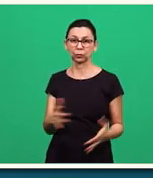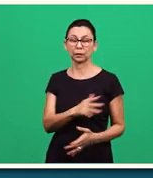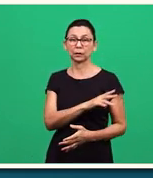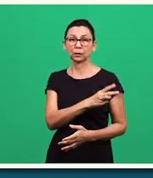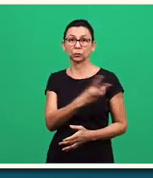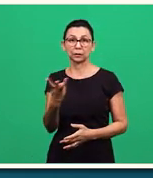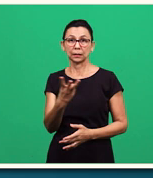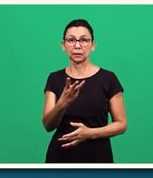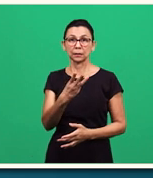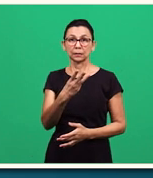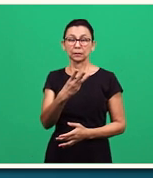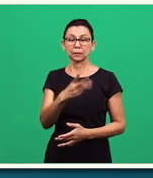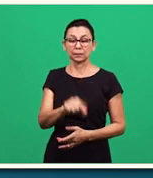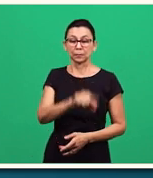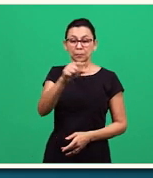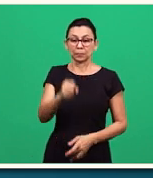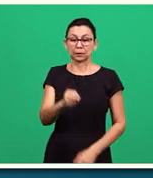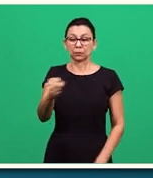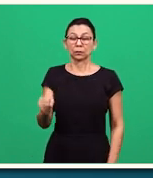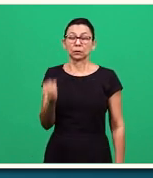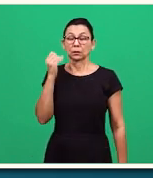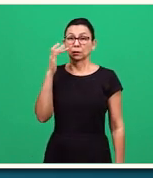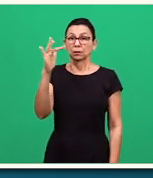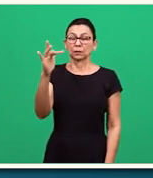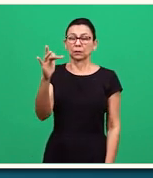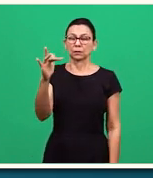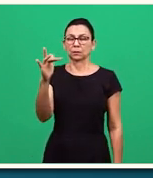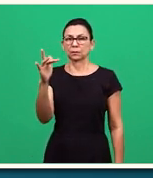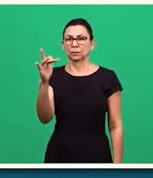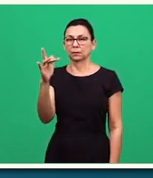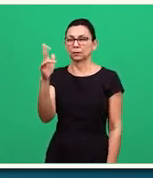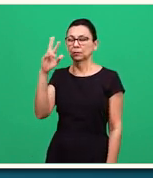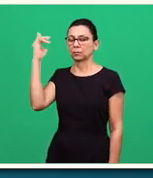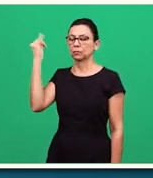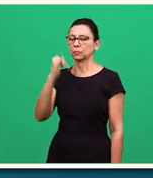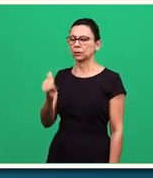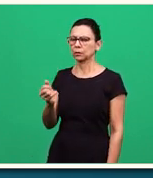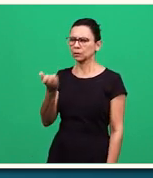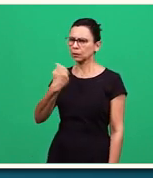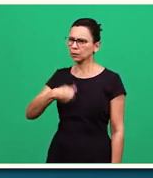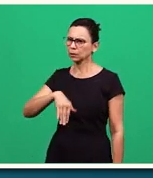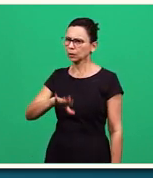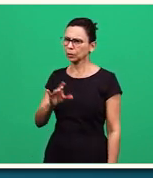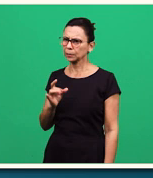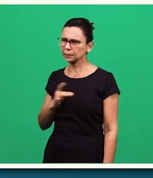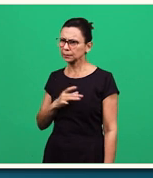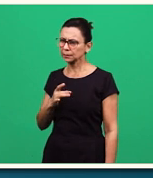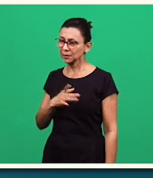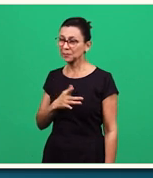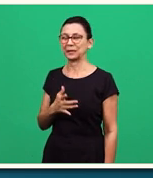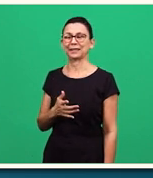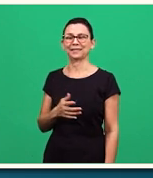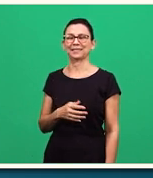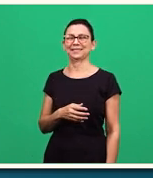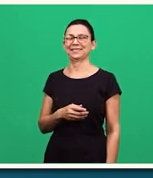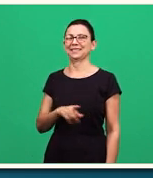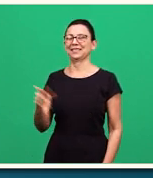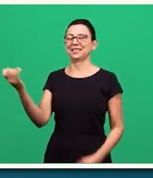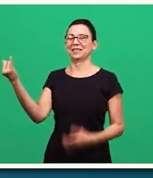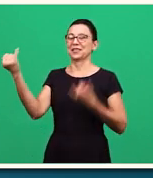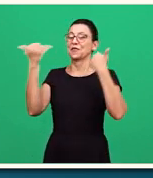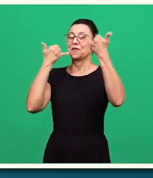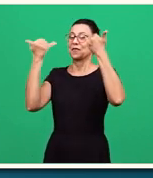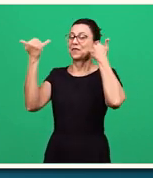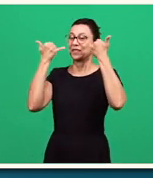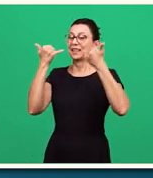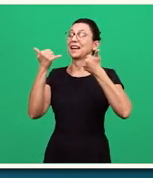tuvieron gran temor. Pero el ángel les dijo: no temáis, porque he aquí os doy nuevas de gran